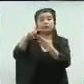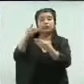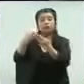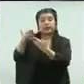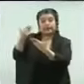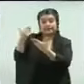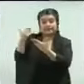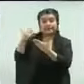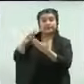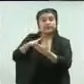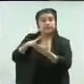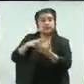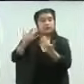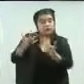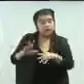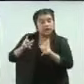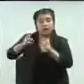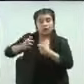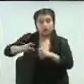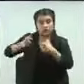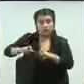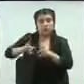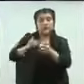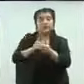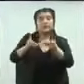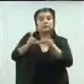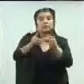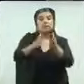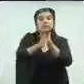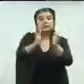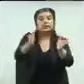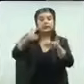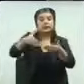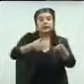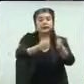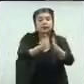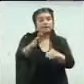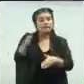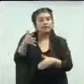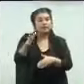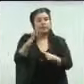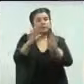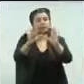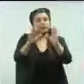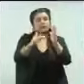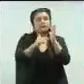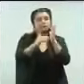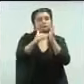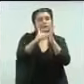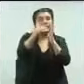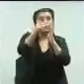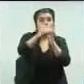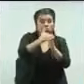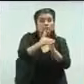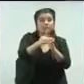proyectos ya contratados en la Dirección General de Caminos suman aproximadamente 10 mil millones de